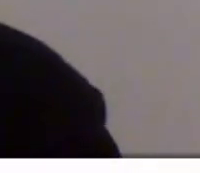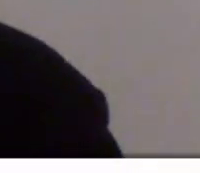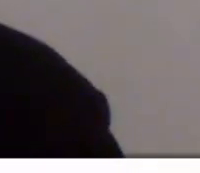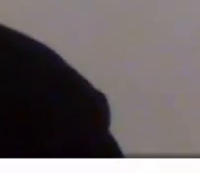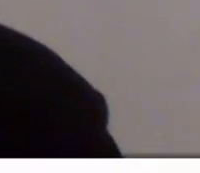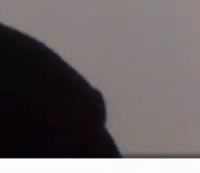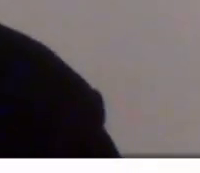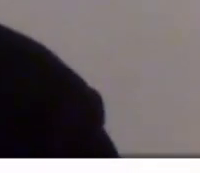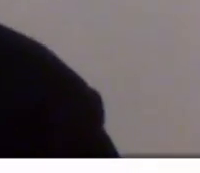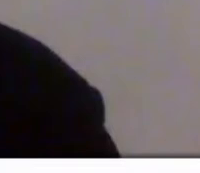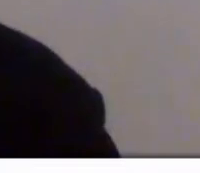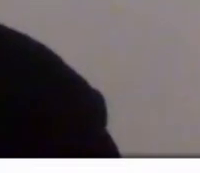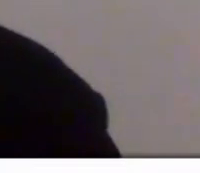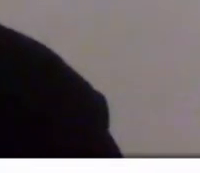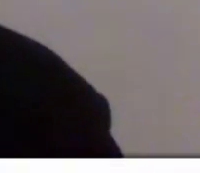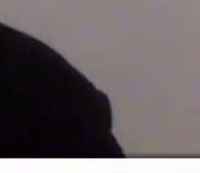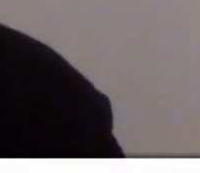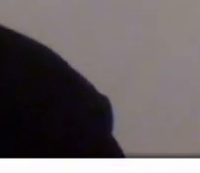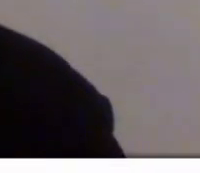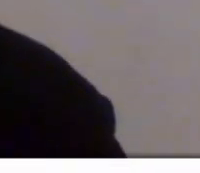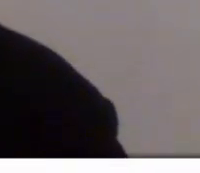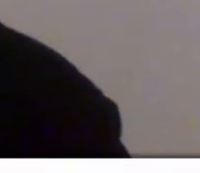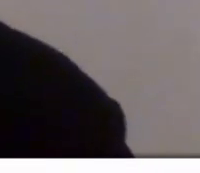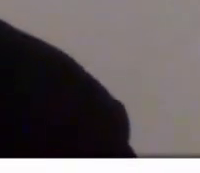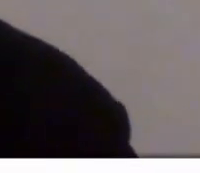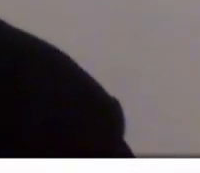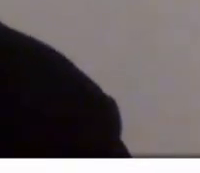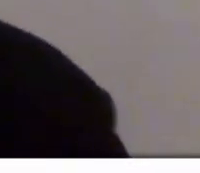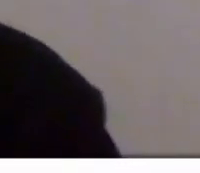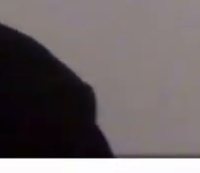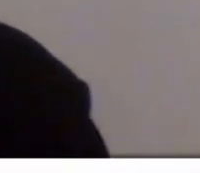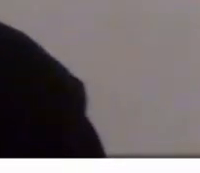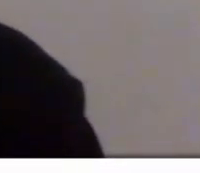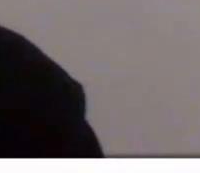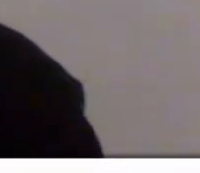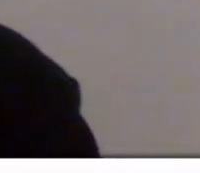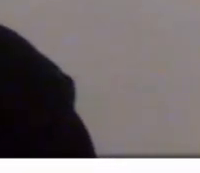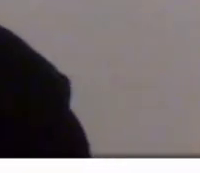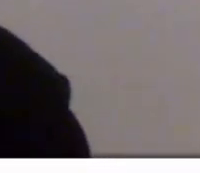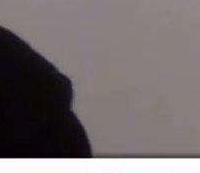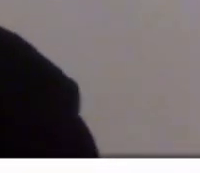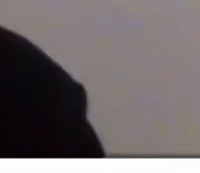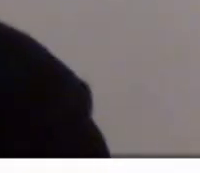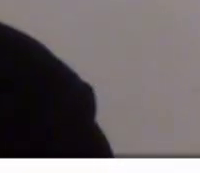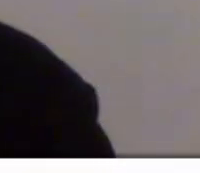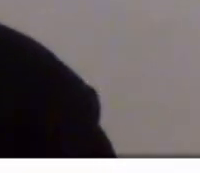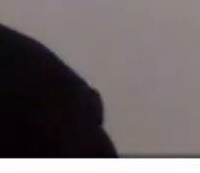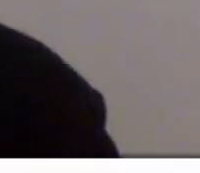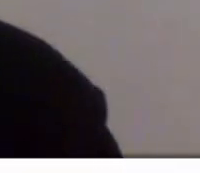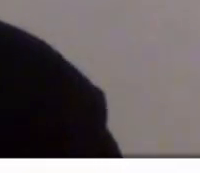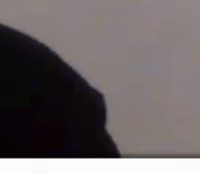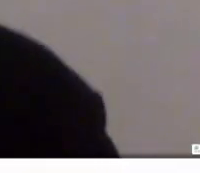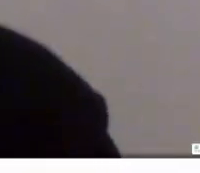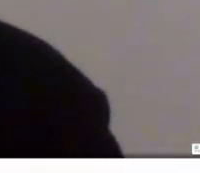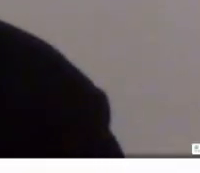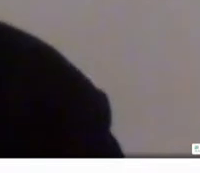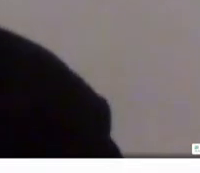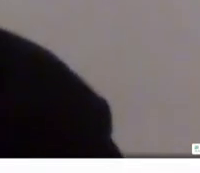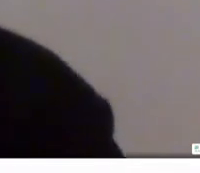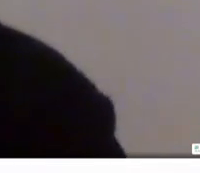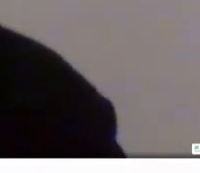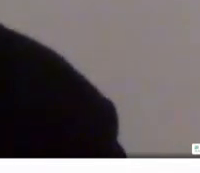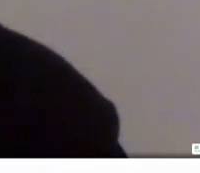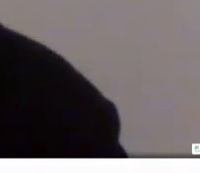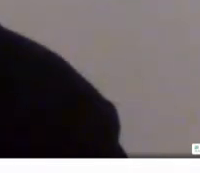que todavía es posible, 211 años después, saber que la Argentina es algo más que la triste metáfora